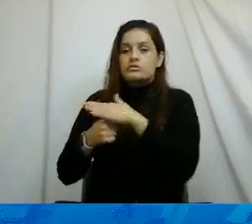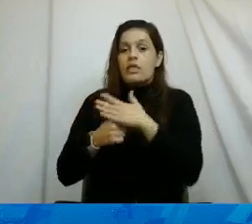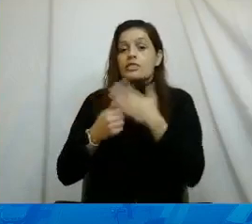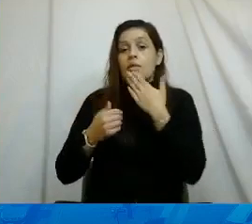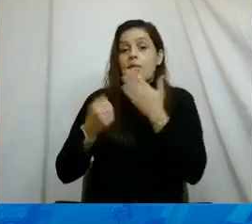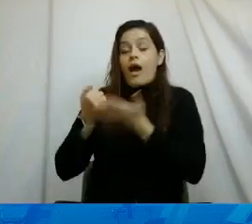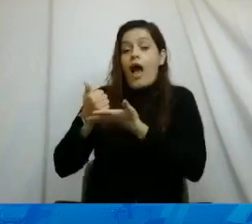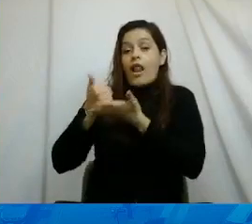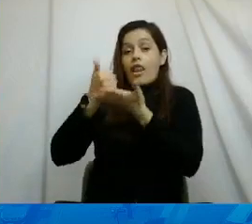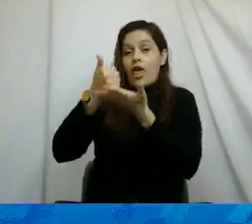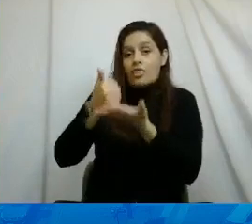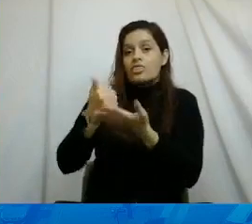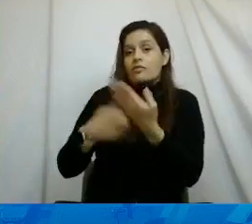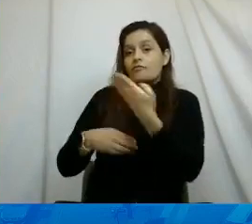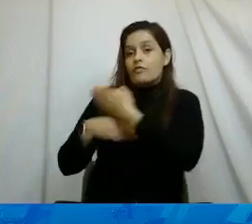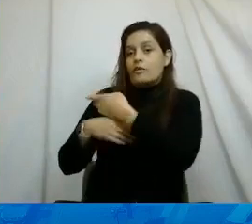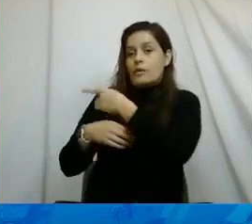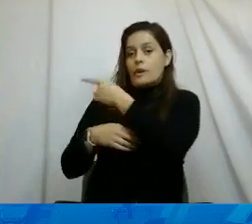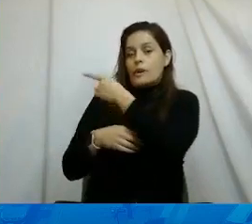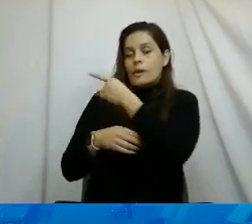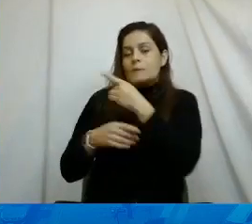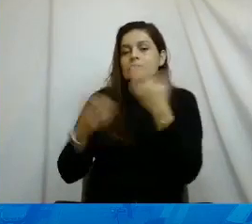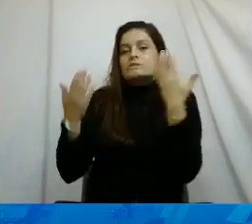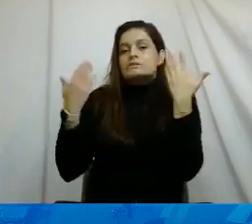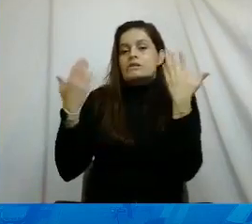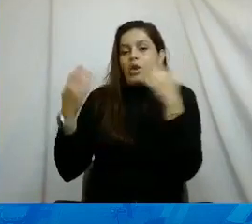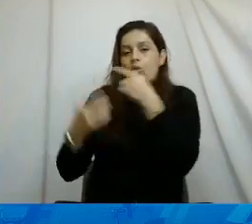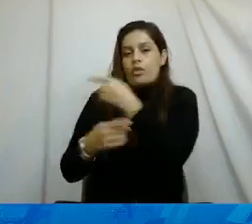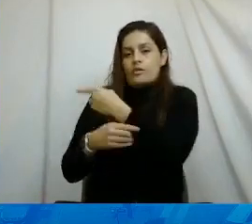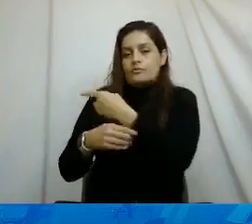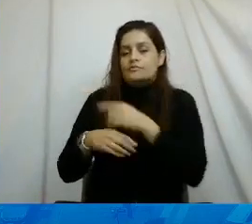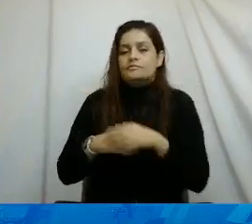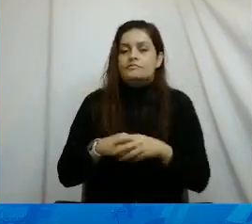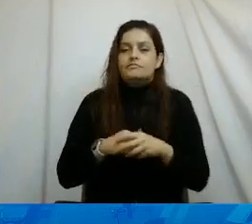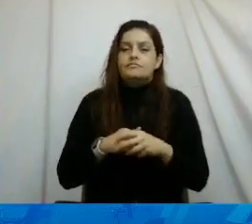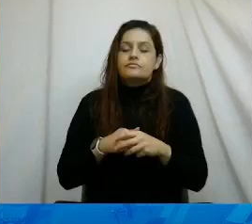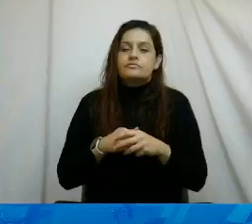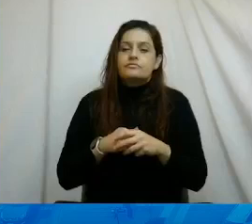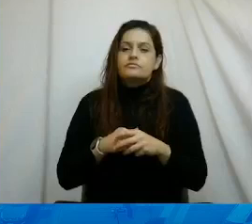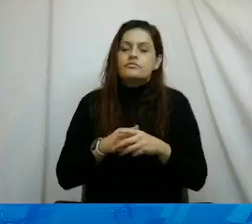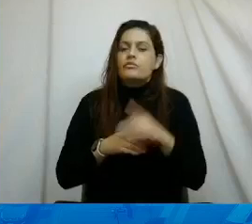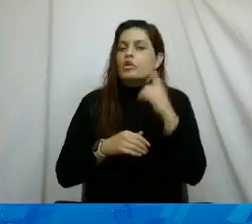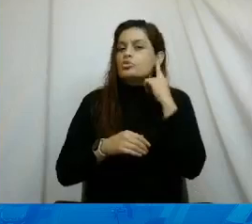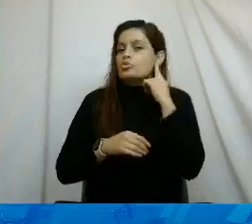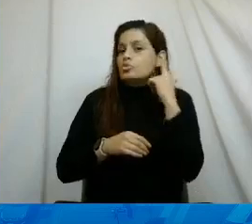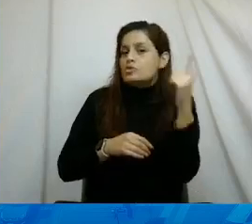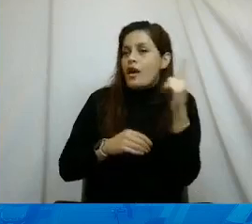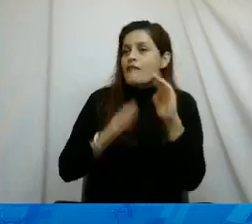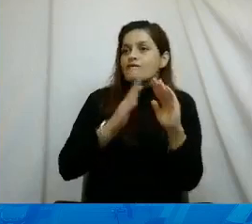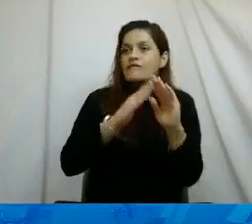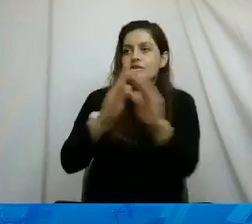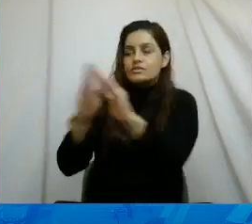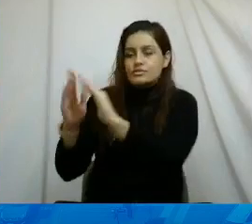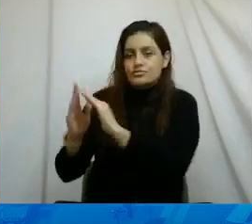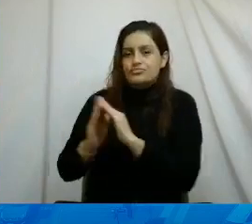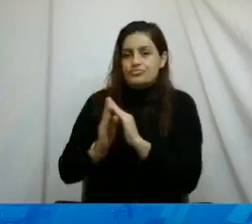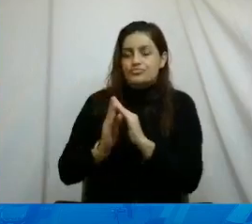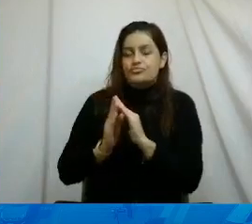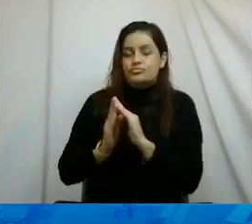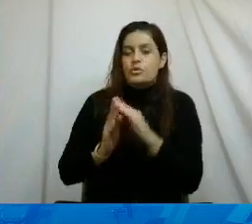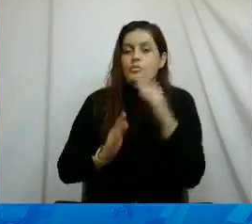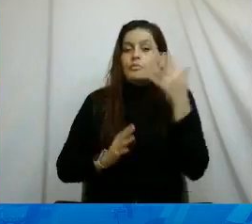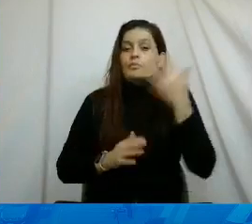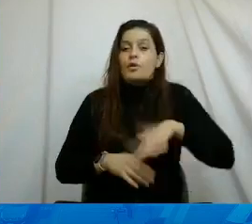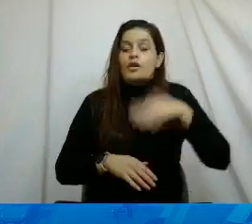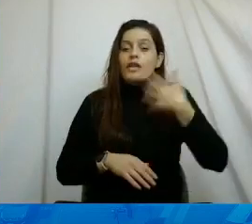alcaldes también que fueron a saludar. Y obviamente escuchar también a los vecinos. Creo que lo